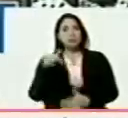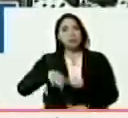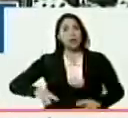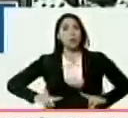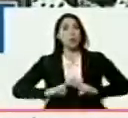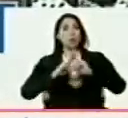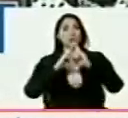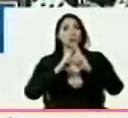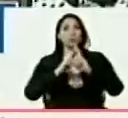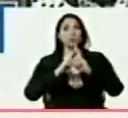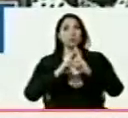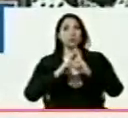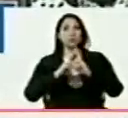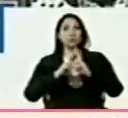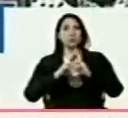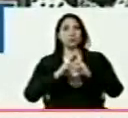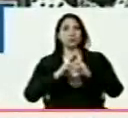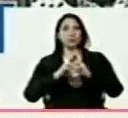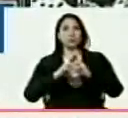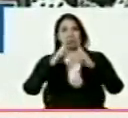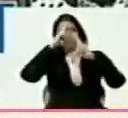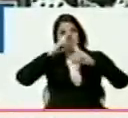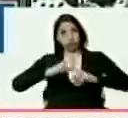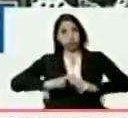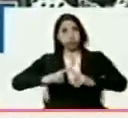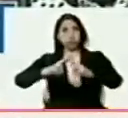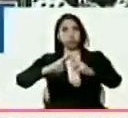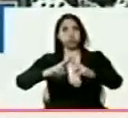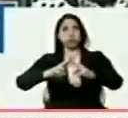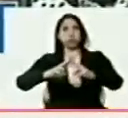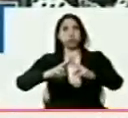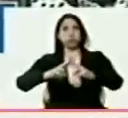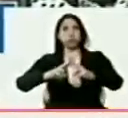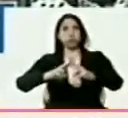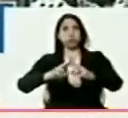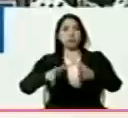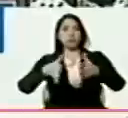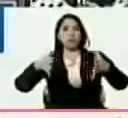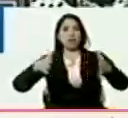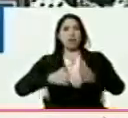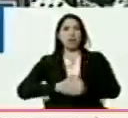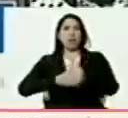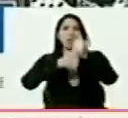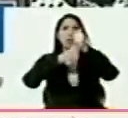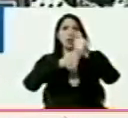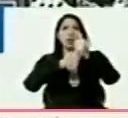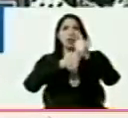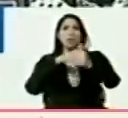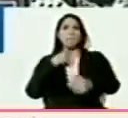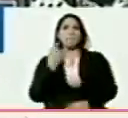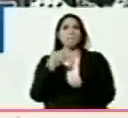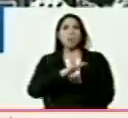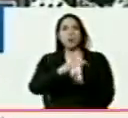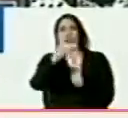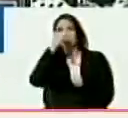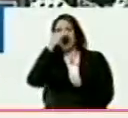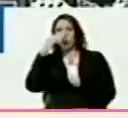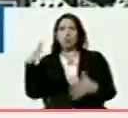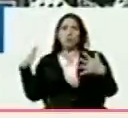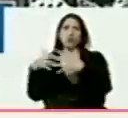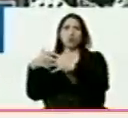encuentro se le rinda homenaje a un gran mártir asesinado por el terrorismo